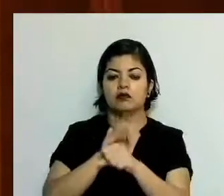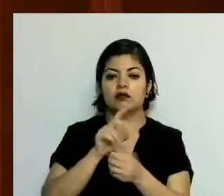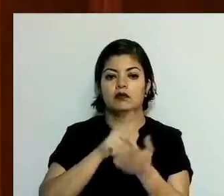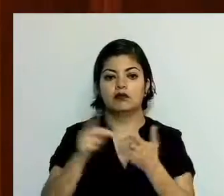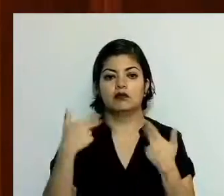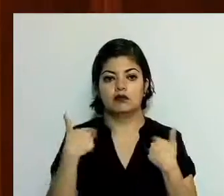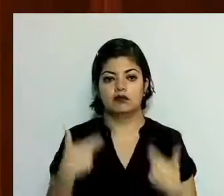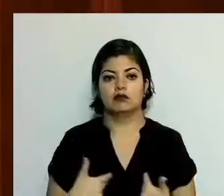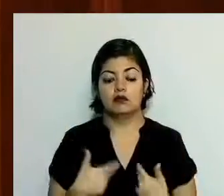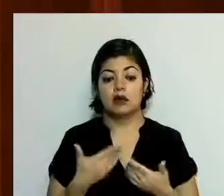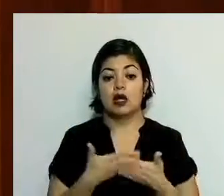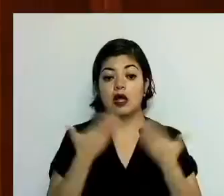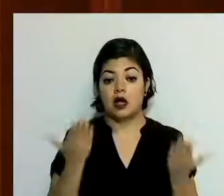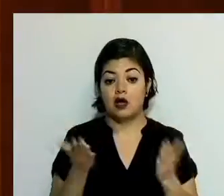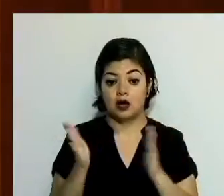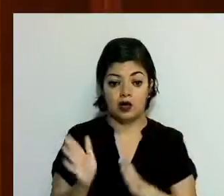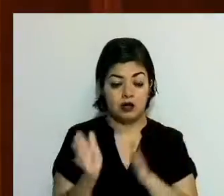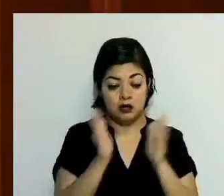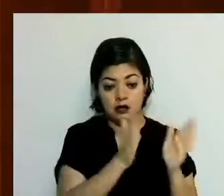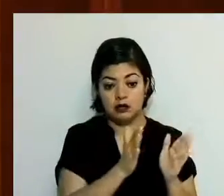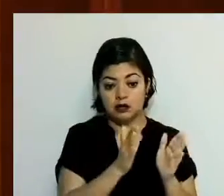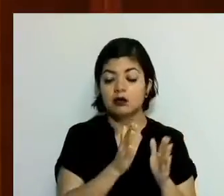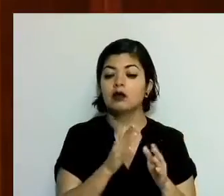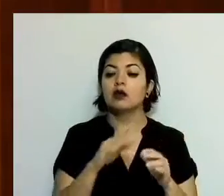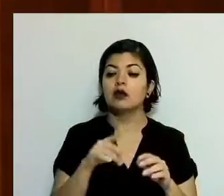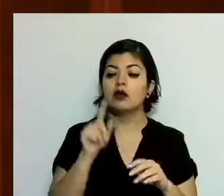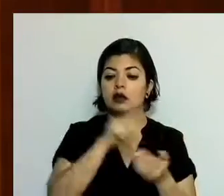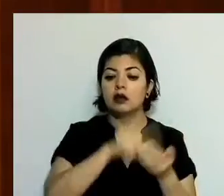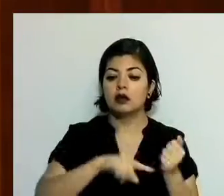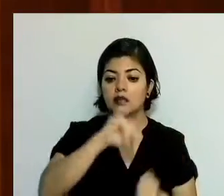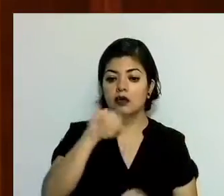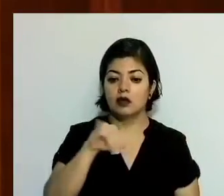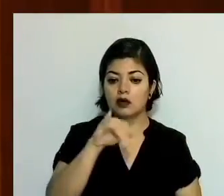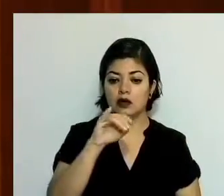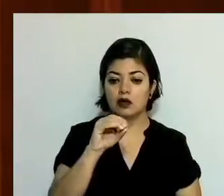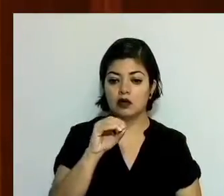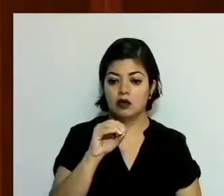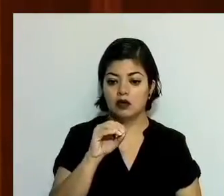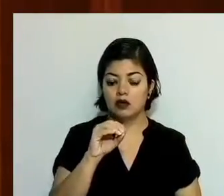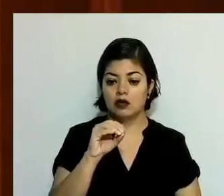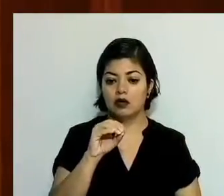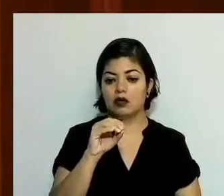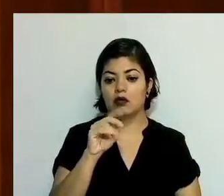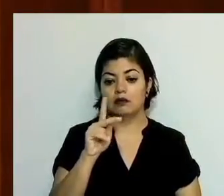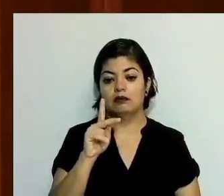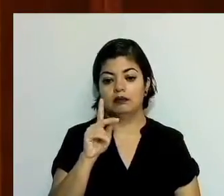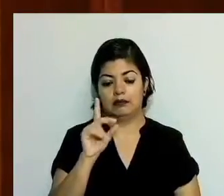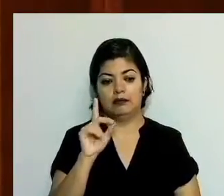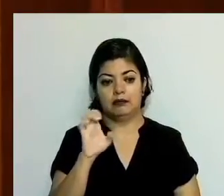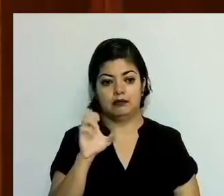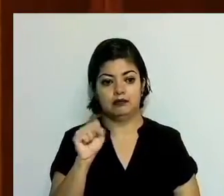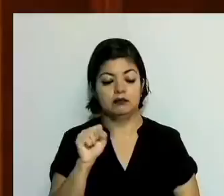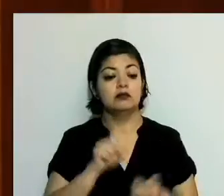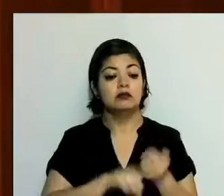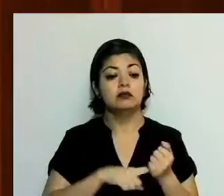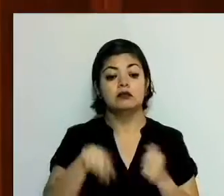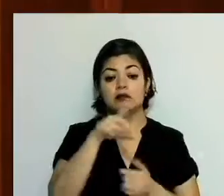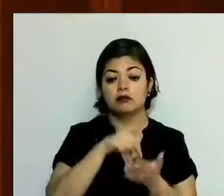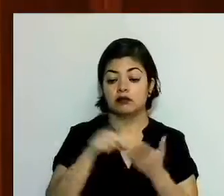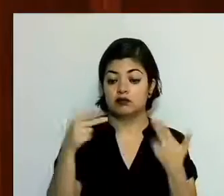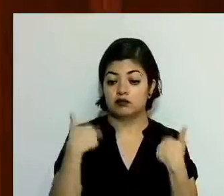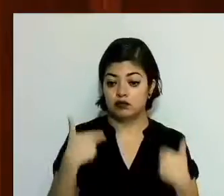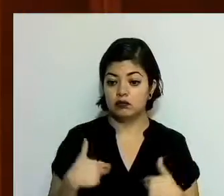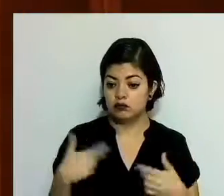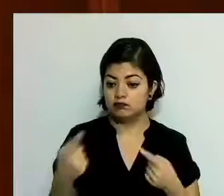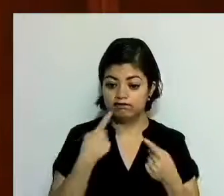encomendó en lo conducente a la Junta de Coordinación Política y a la Comisión Legislativa de Derechos Humanos desarrollar el